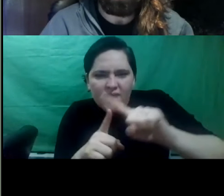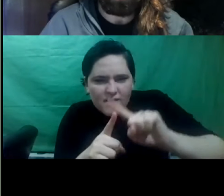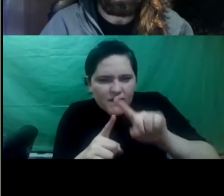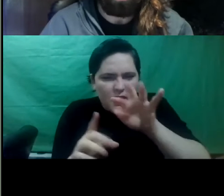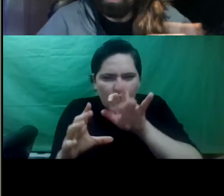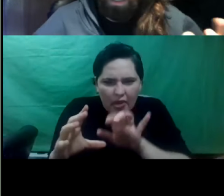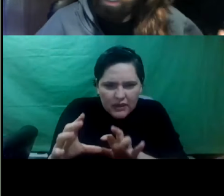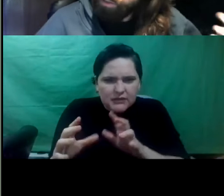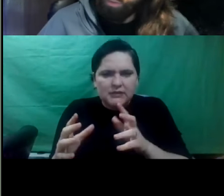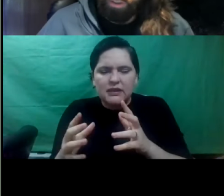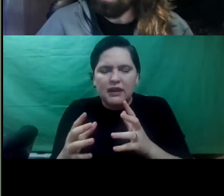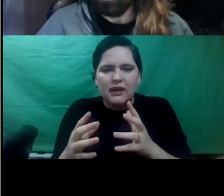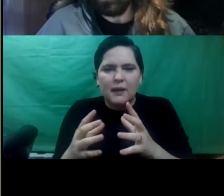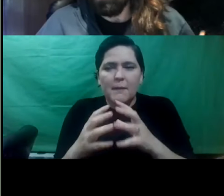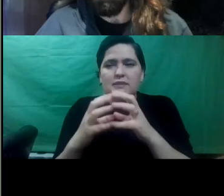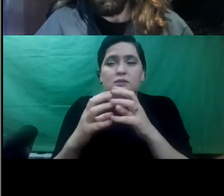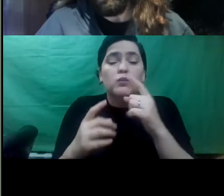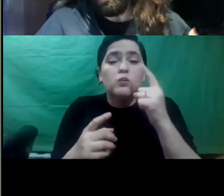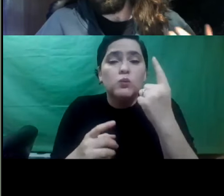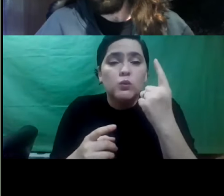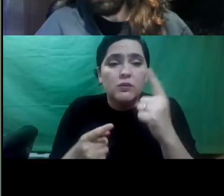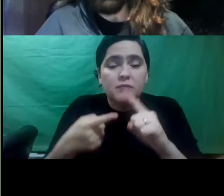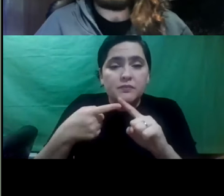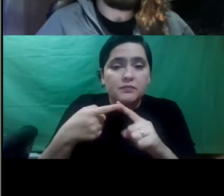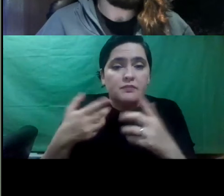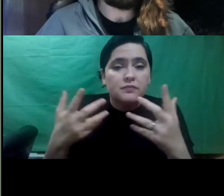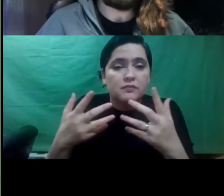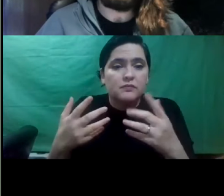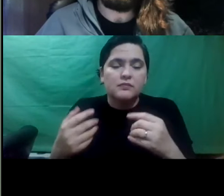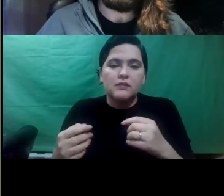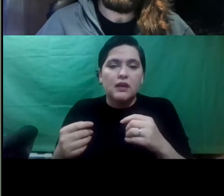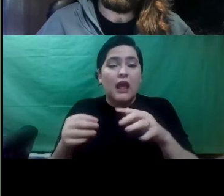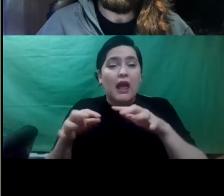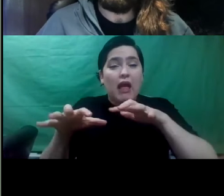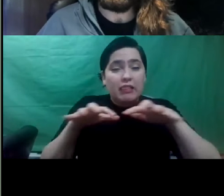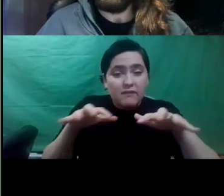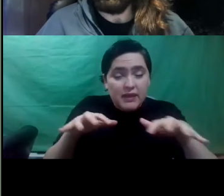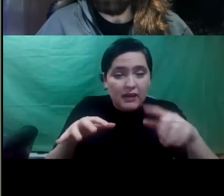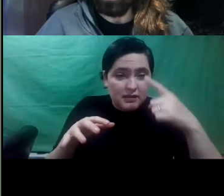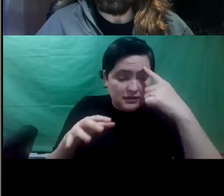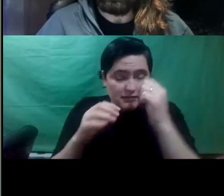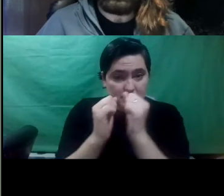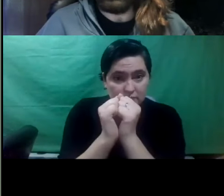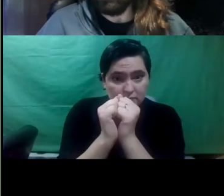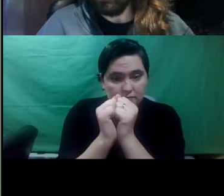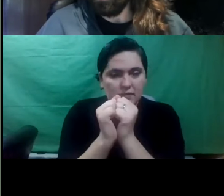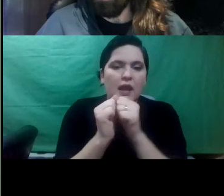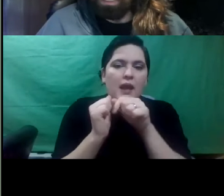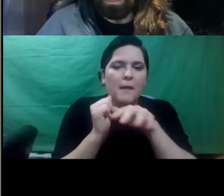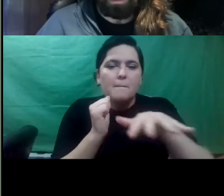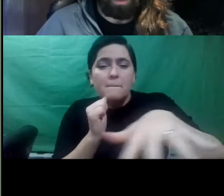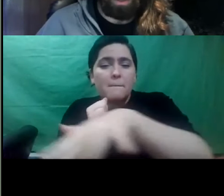sistema complejo particular, que uno es que las actividades ocurren en múltiples escalas espaciales y temporales.